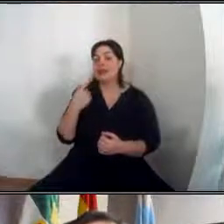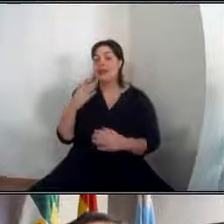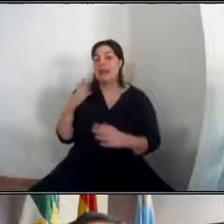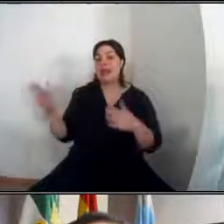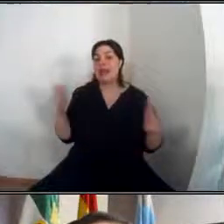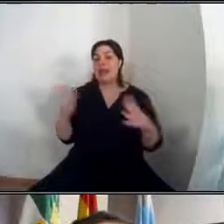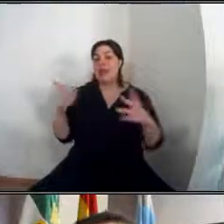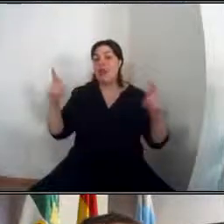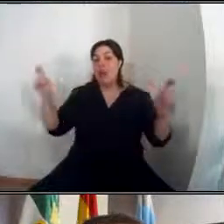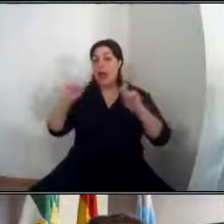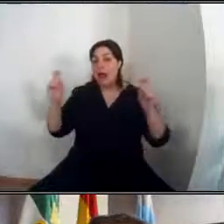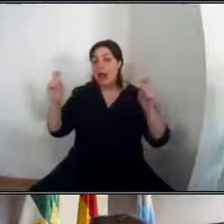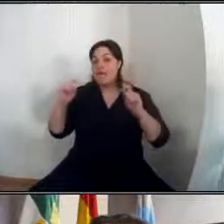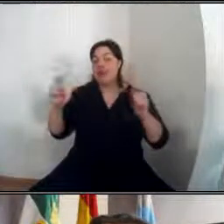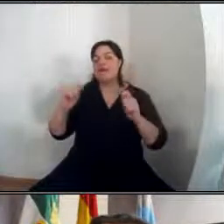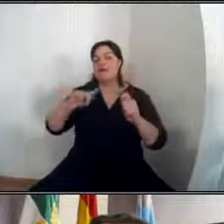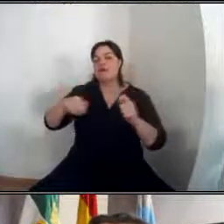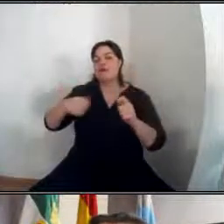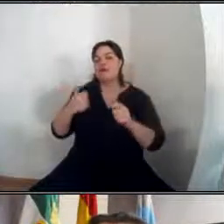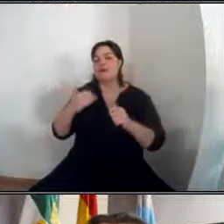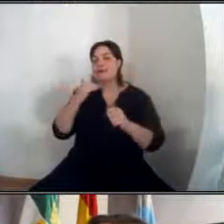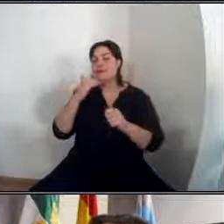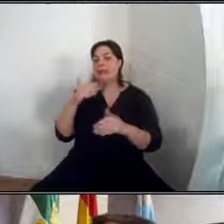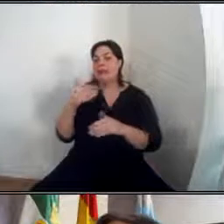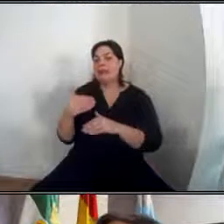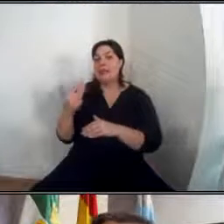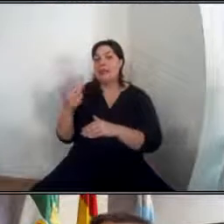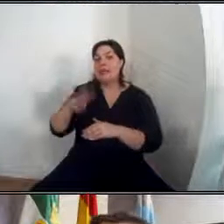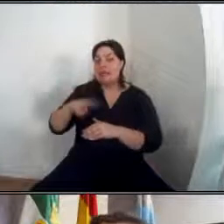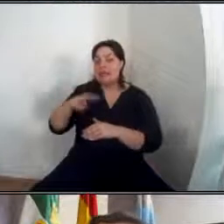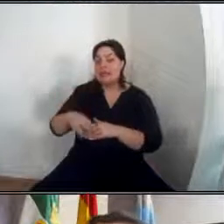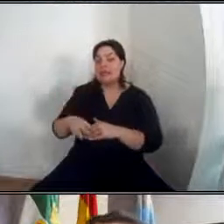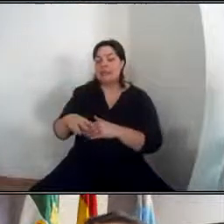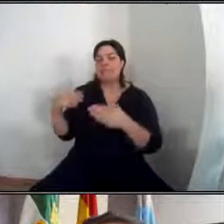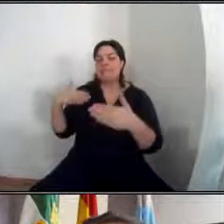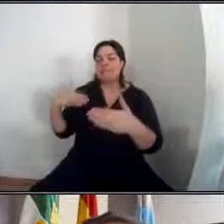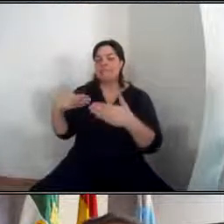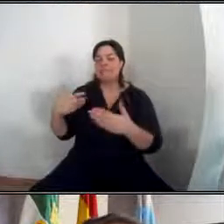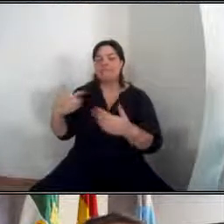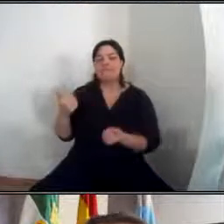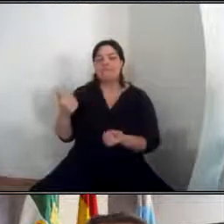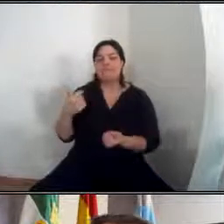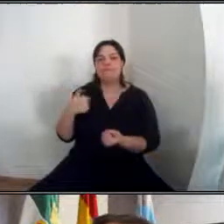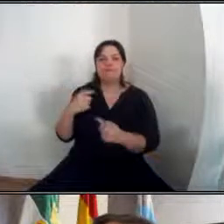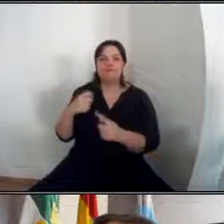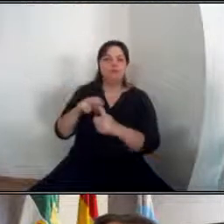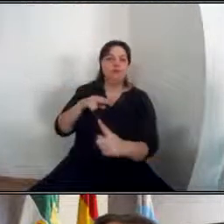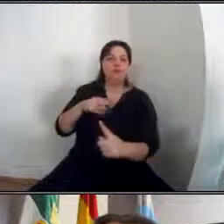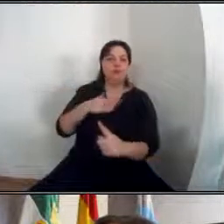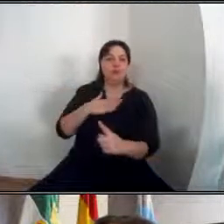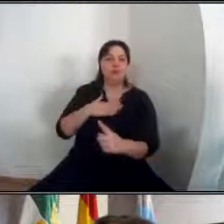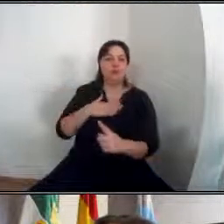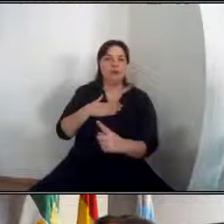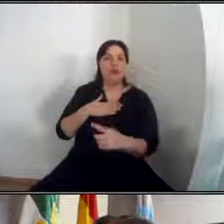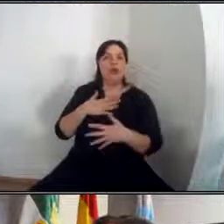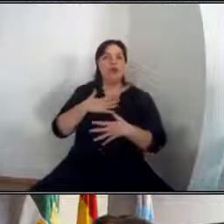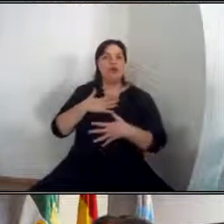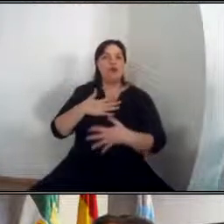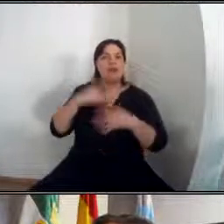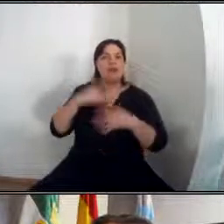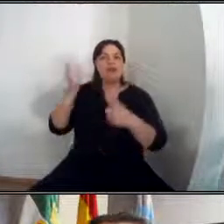alarma y es tiempo de aunar, desde mi punto de vista, voluntades y